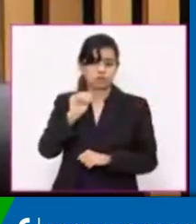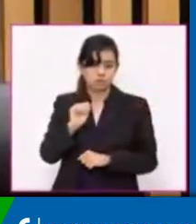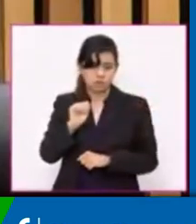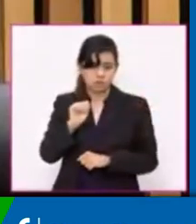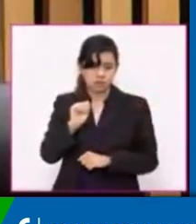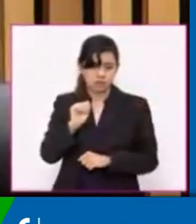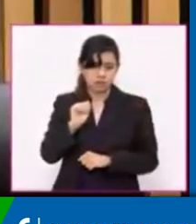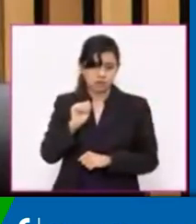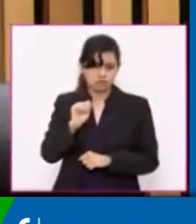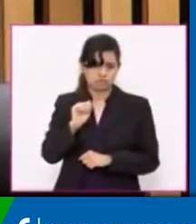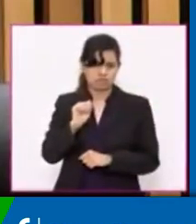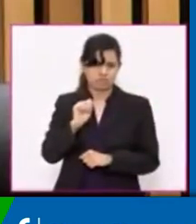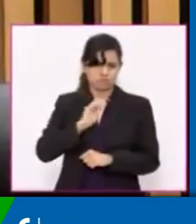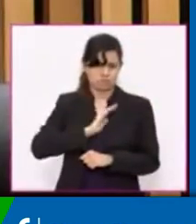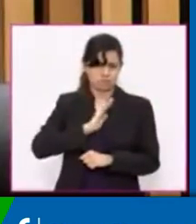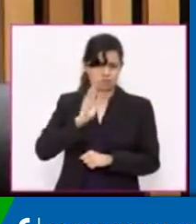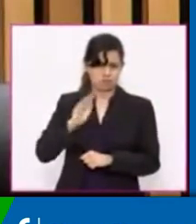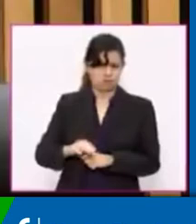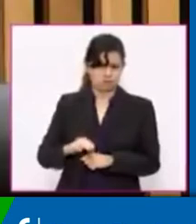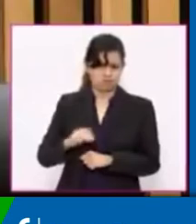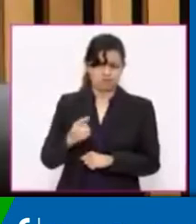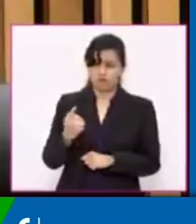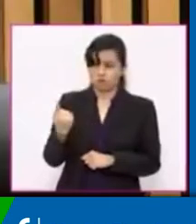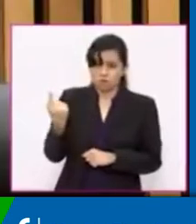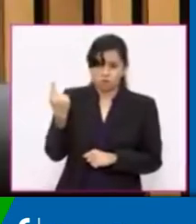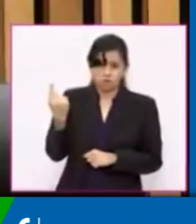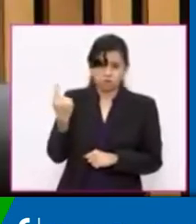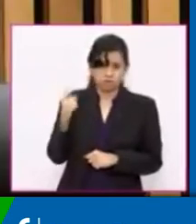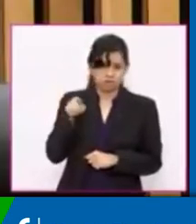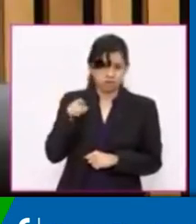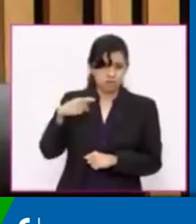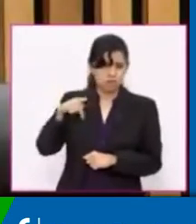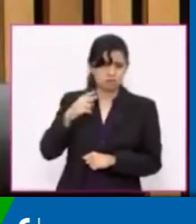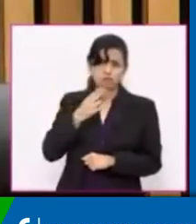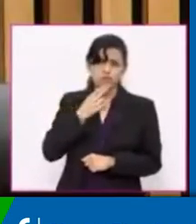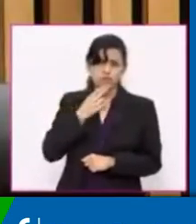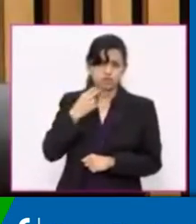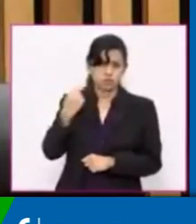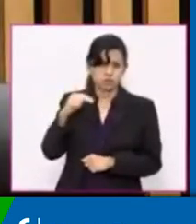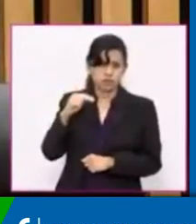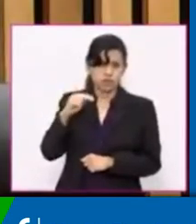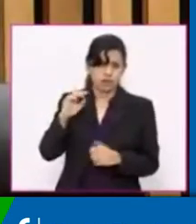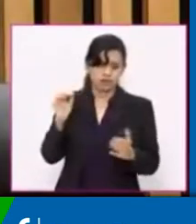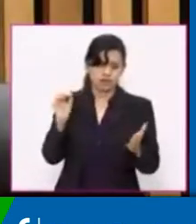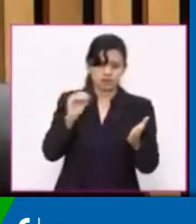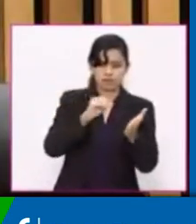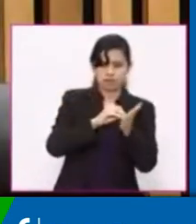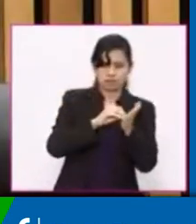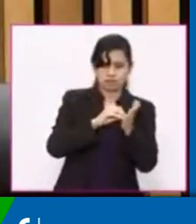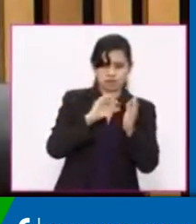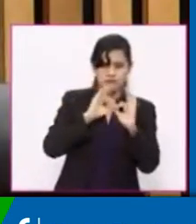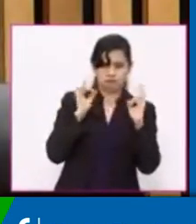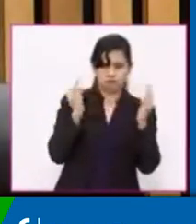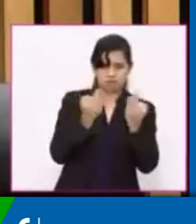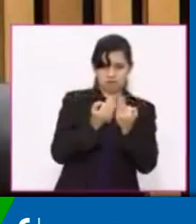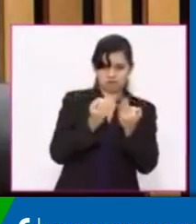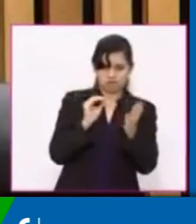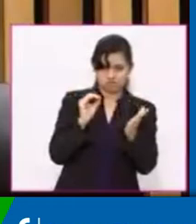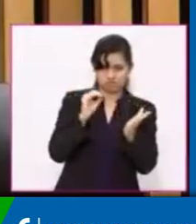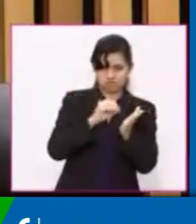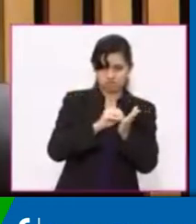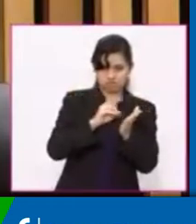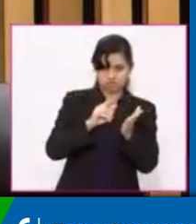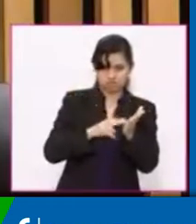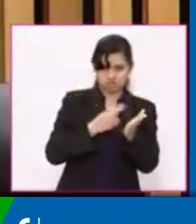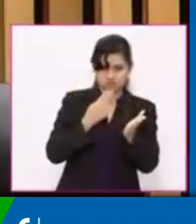su nombre para plasmarlo en un formato. Y eso debe señalarse como